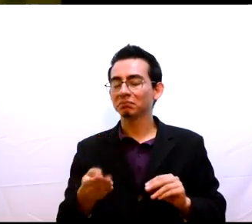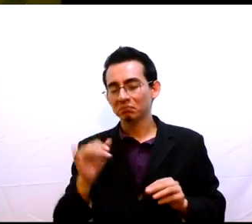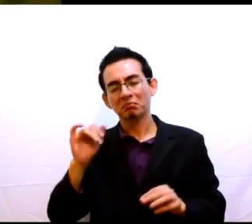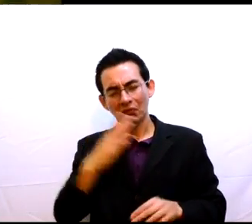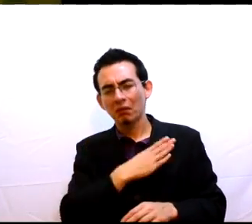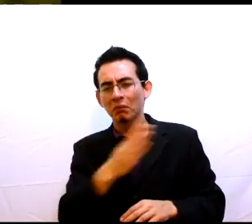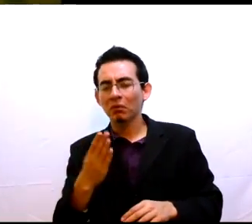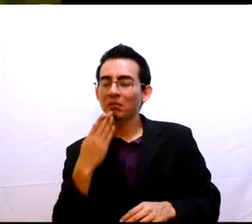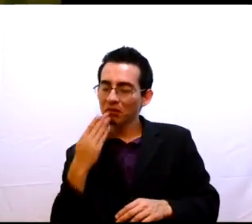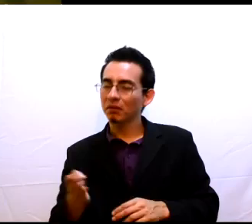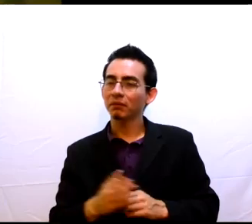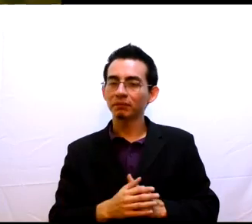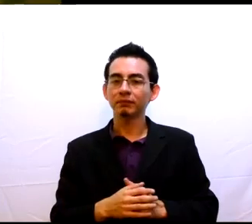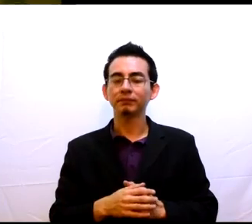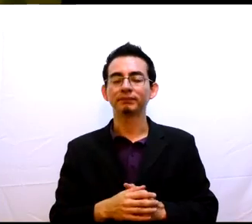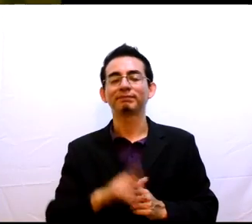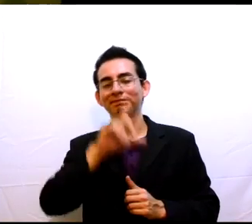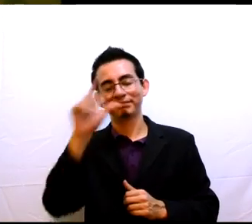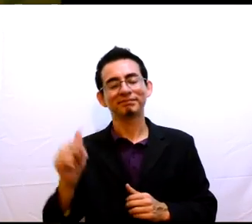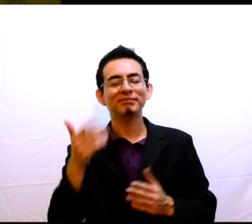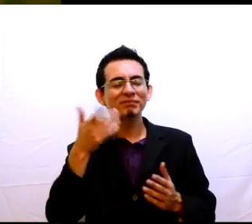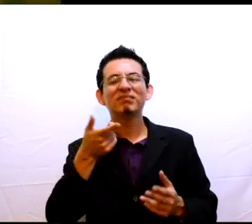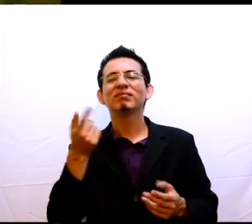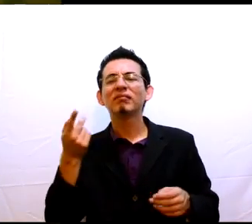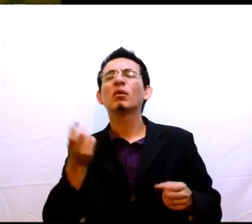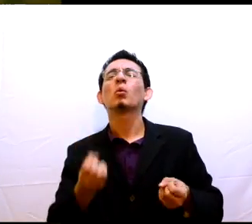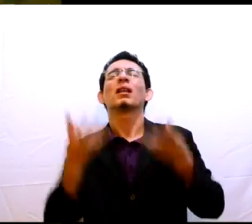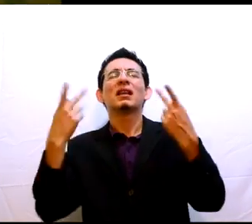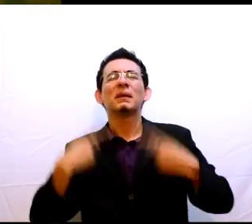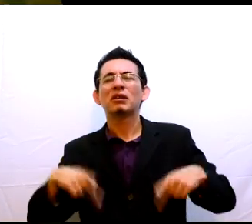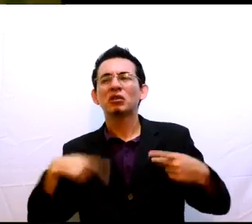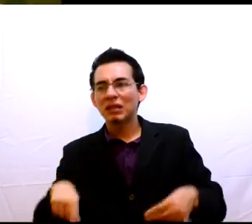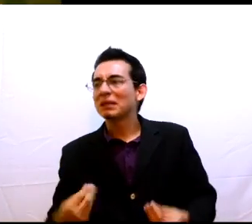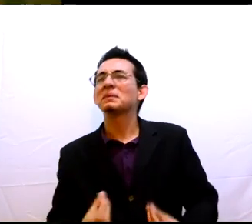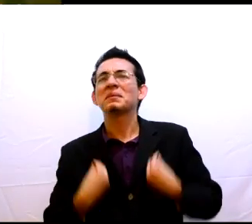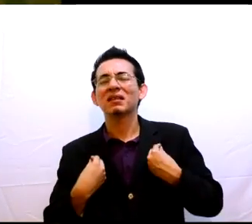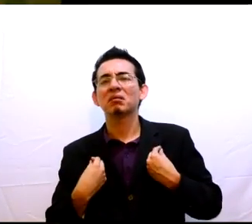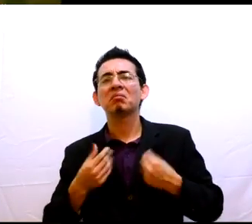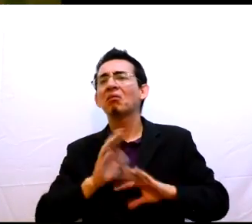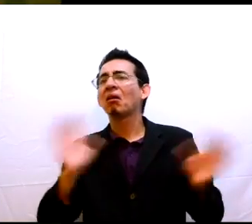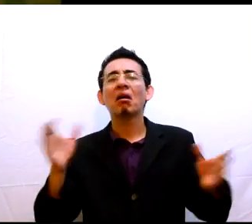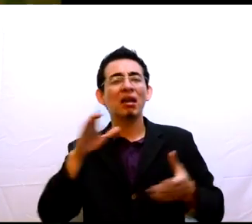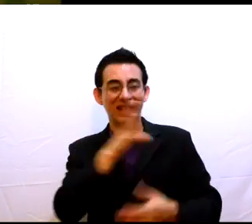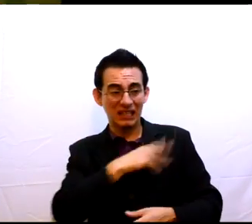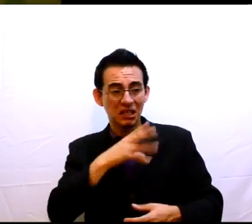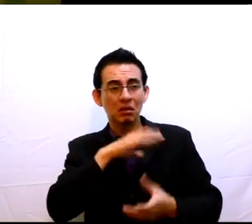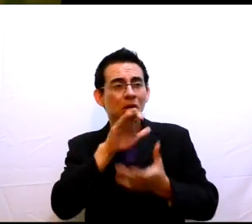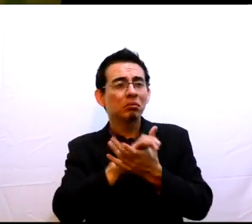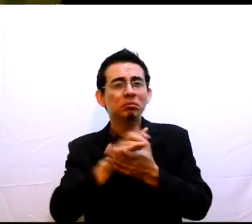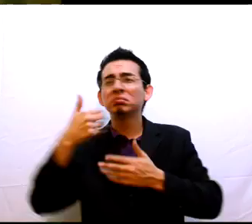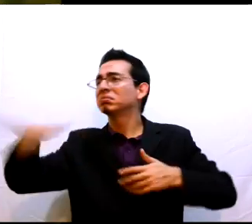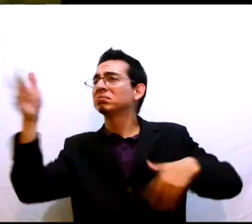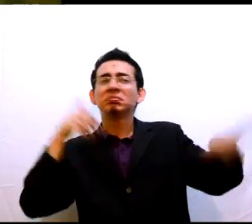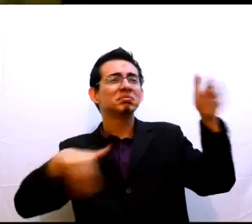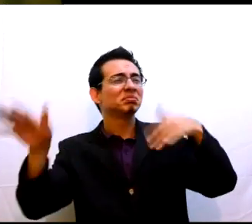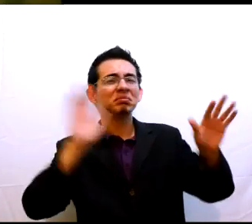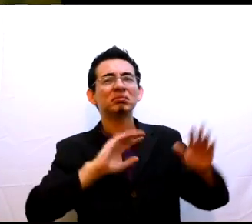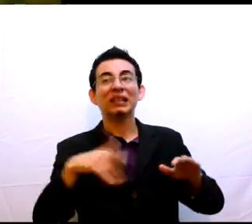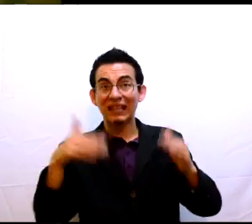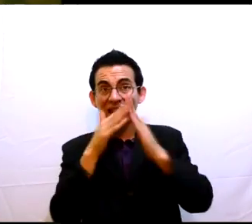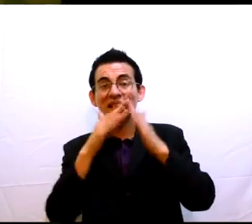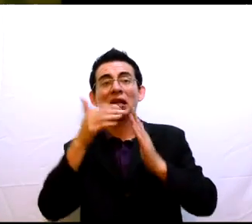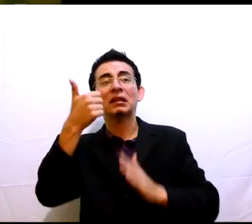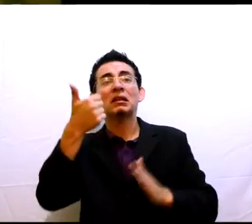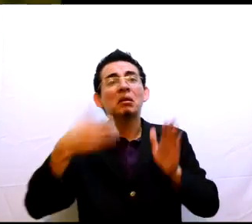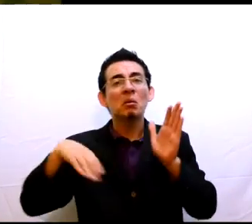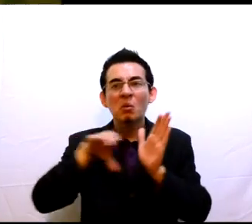pues qué bueno hermano gloria dios entonces le dijo hoy cuenta gente vi aquí no habría todos mis hijos se casaron tiene seis cuartos la casa